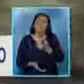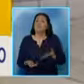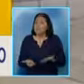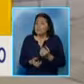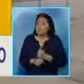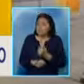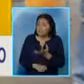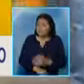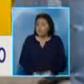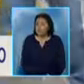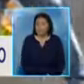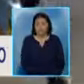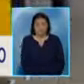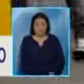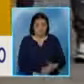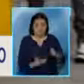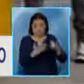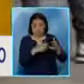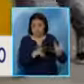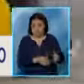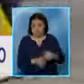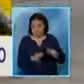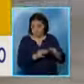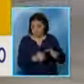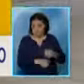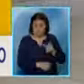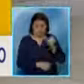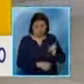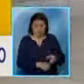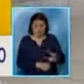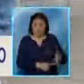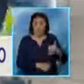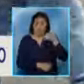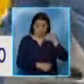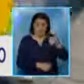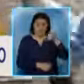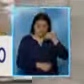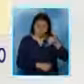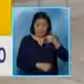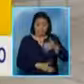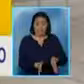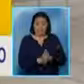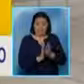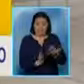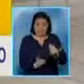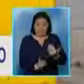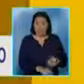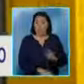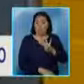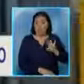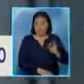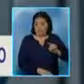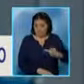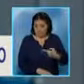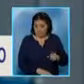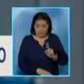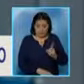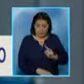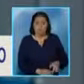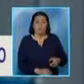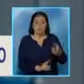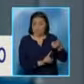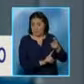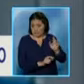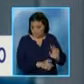trabaja? El empresario explicó a la policía que las personas que lo llamaban para extorsionarlo pedían 40 mil soles para no atentar contra su